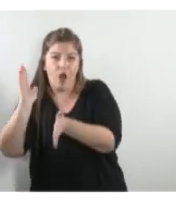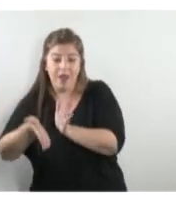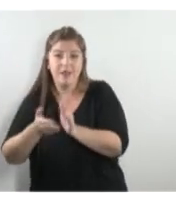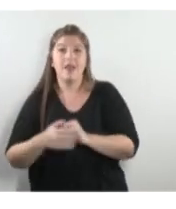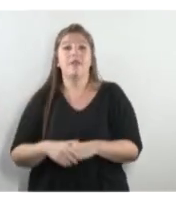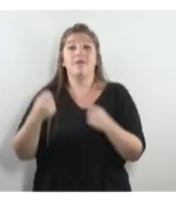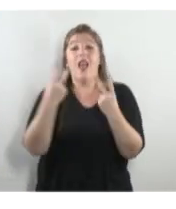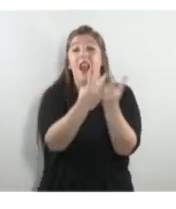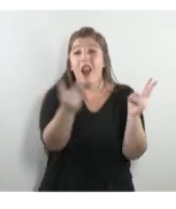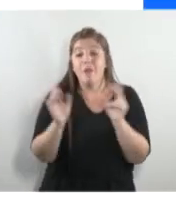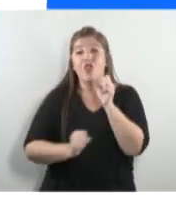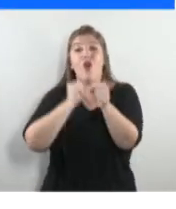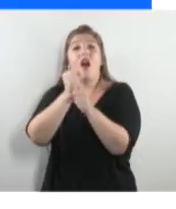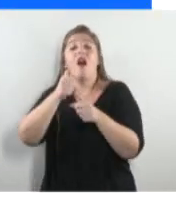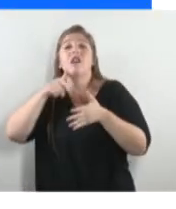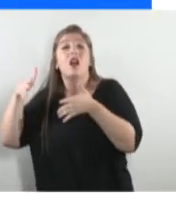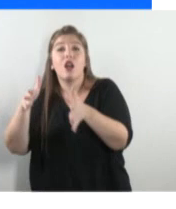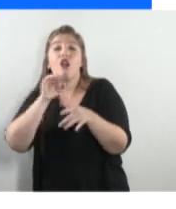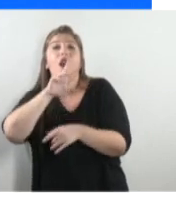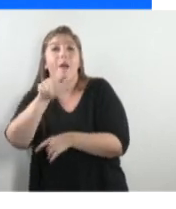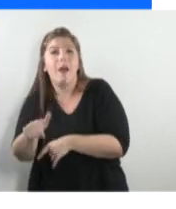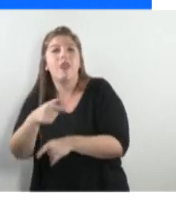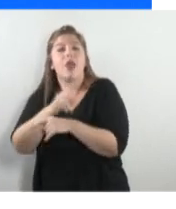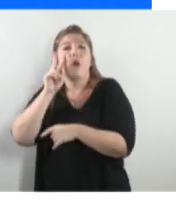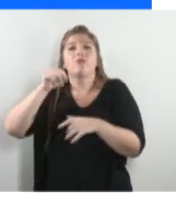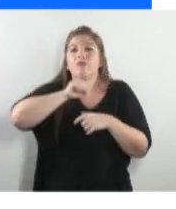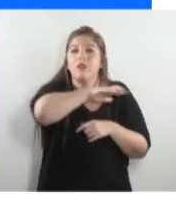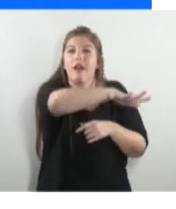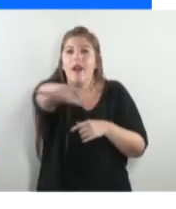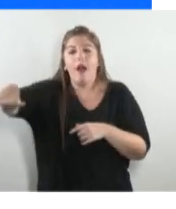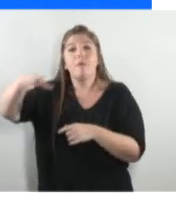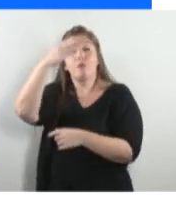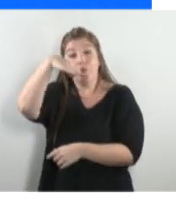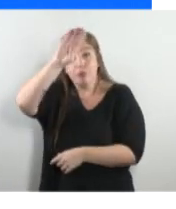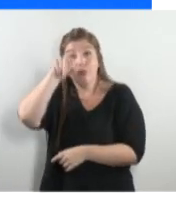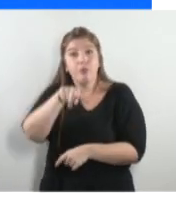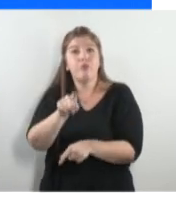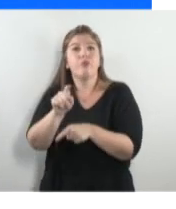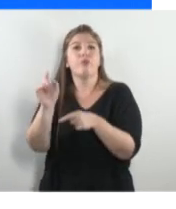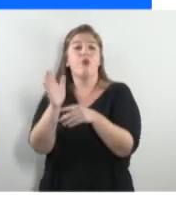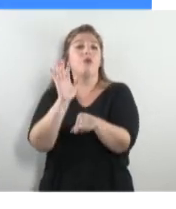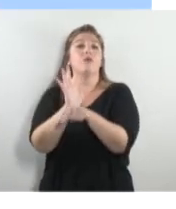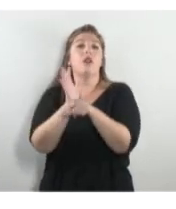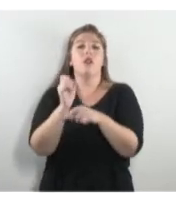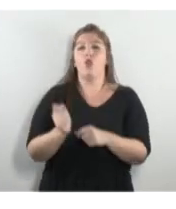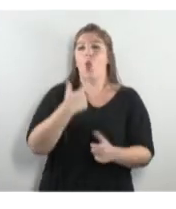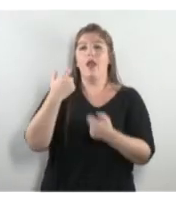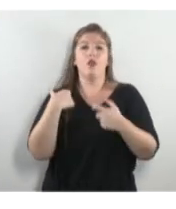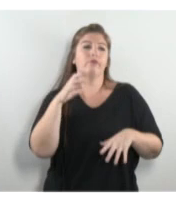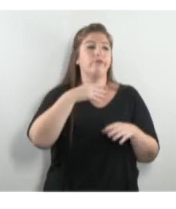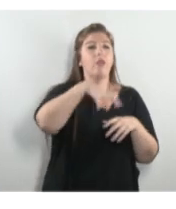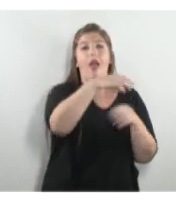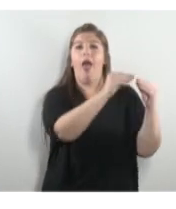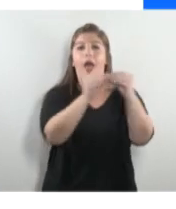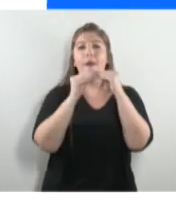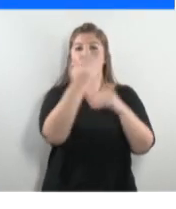alambrado al Río de la Plata, vio cómo las ricas extensiones de la pampa se repartieron delante de sus narices entre los amigos